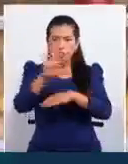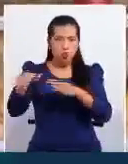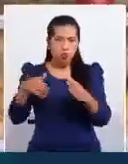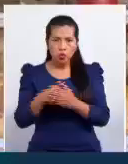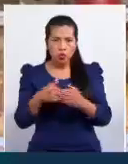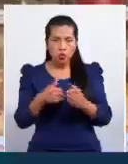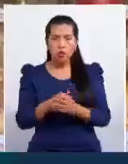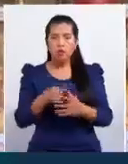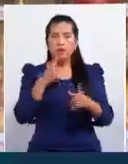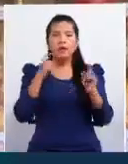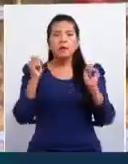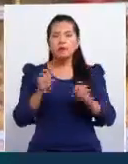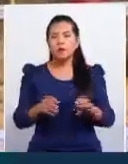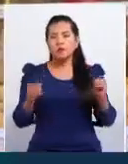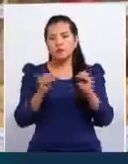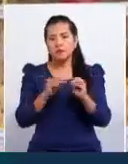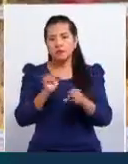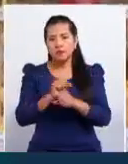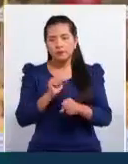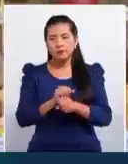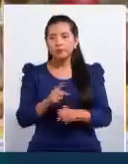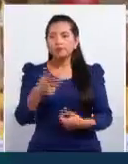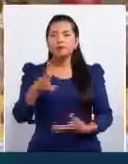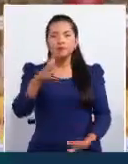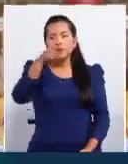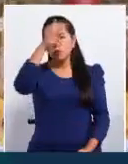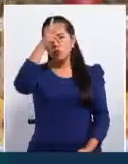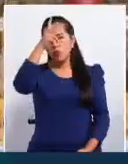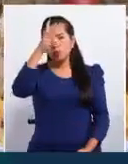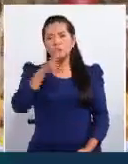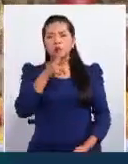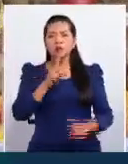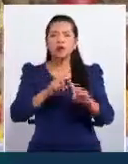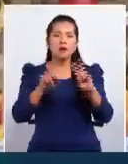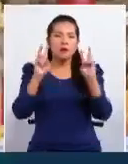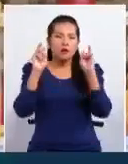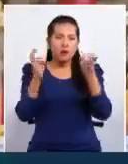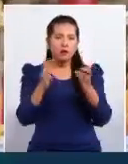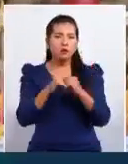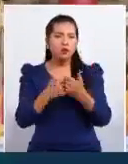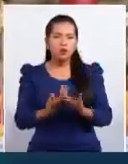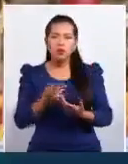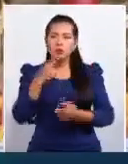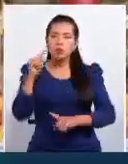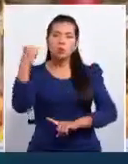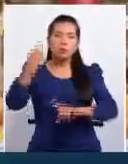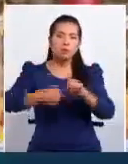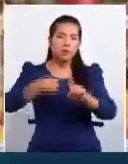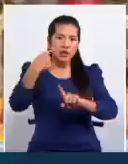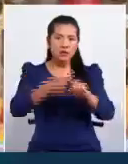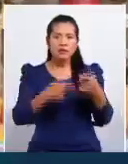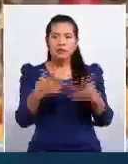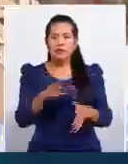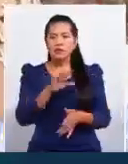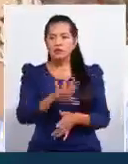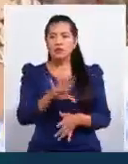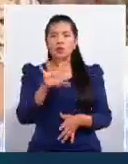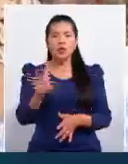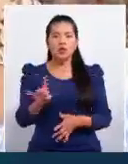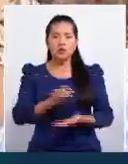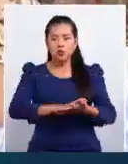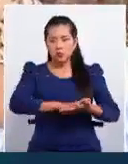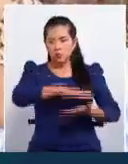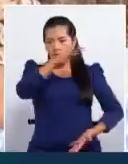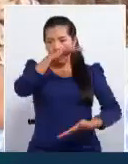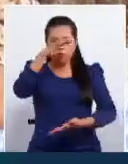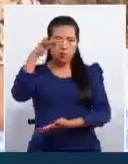productores. EMAPA provee maíz a los avicultores cochabambinos a mitad de precio. Mensualmente les entregan 58 toneladas. Con lo que